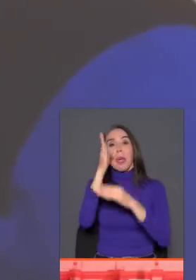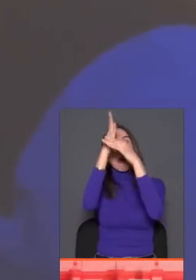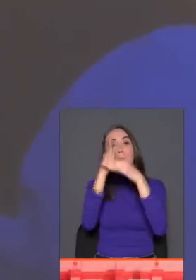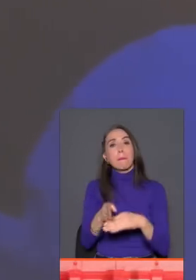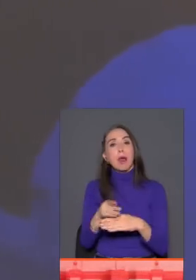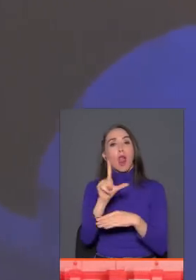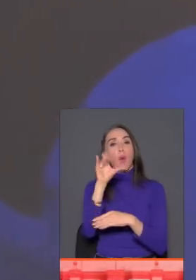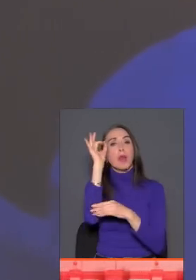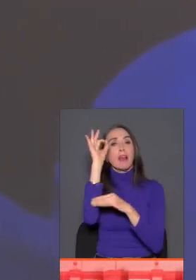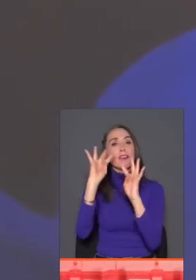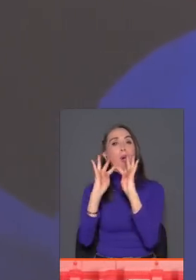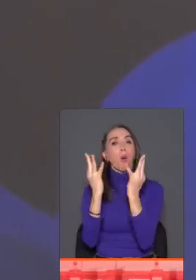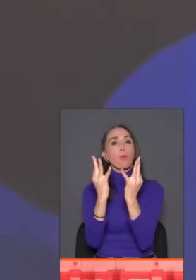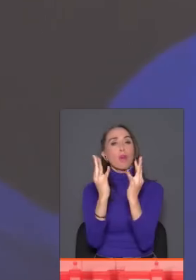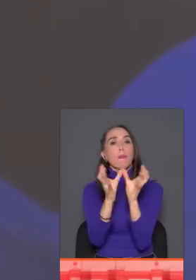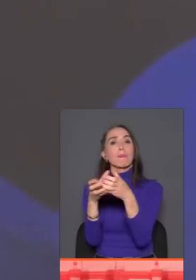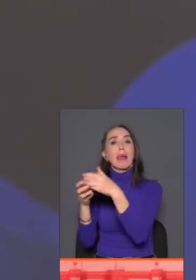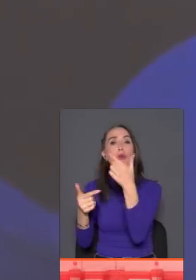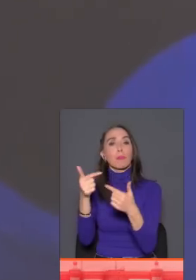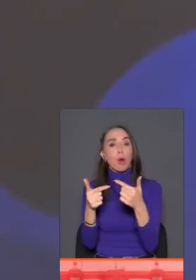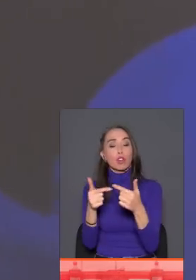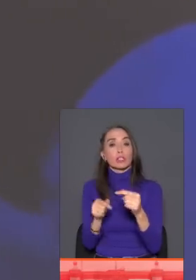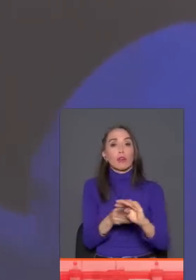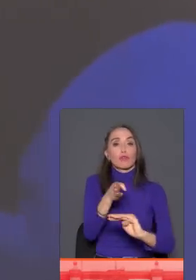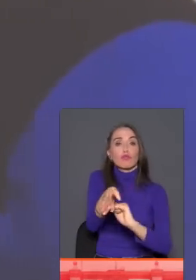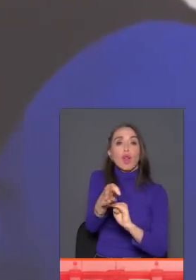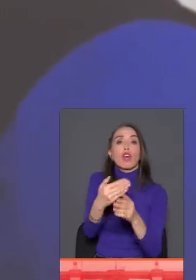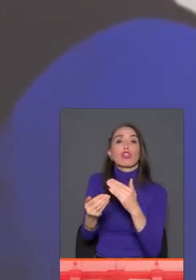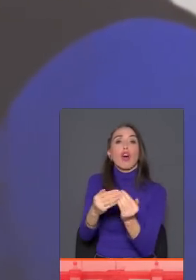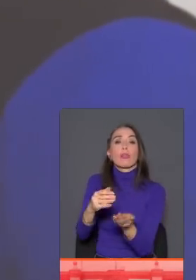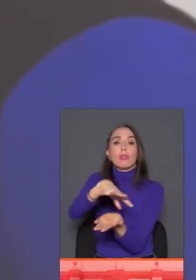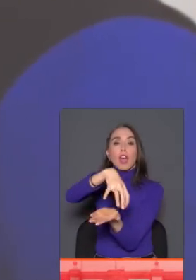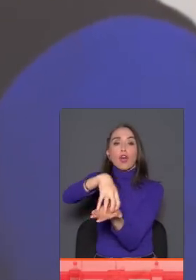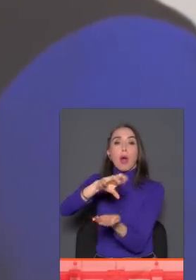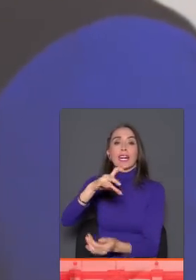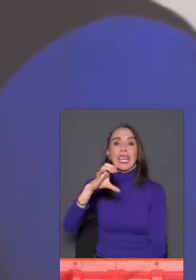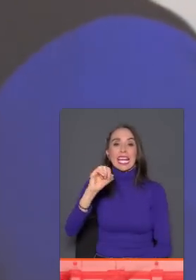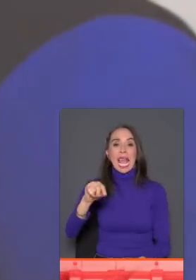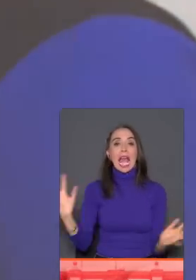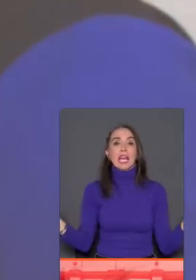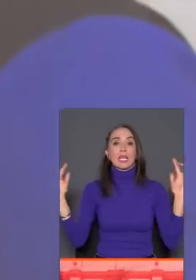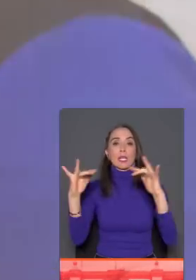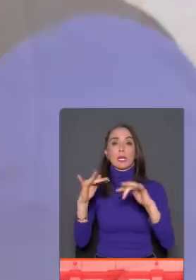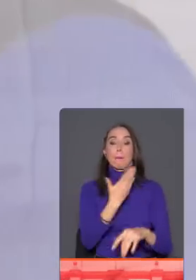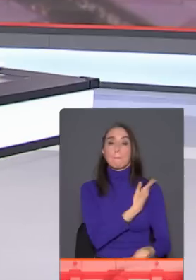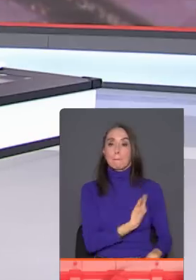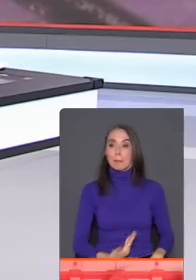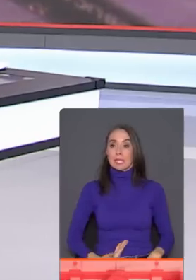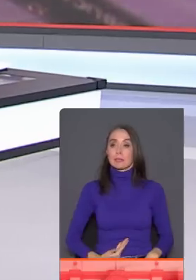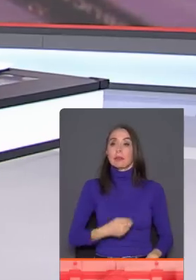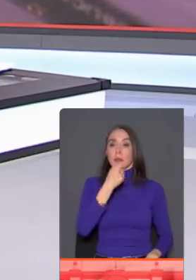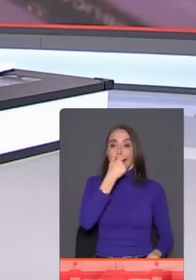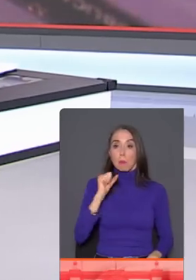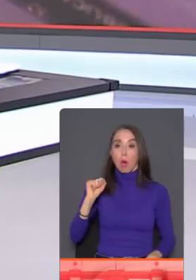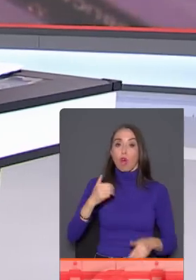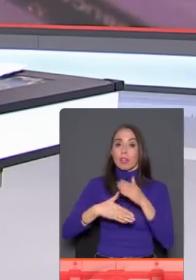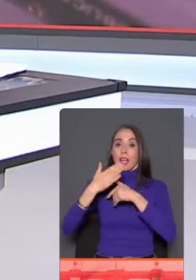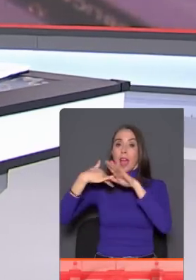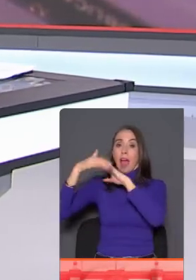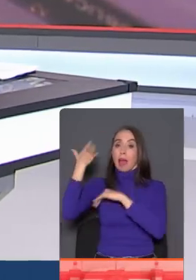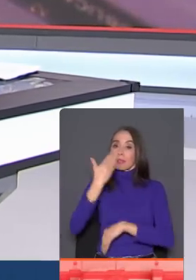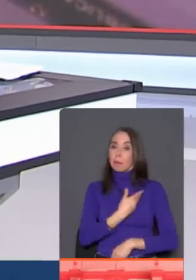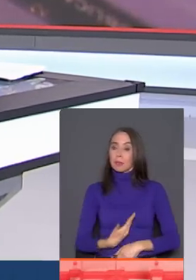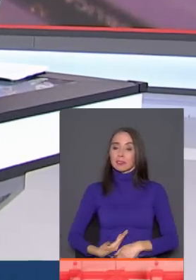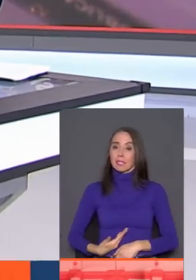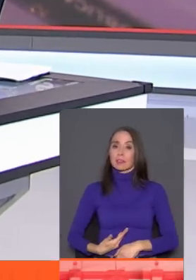que se empezasen la moneda esta vez se hizo en terreno en renca laguna de renca y en general los presidentes este presidente los anteriores también rara vez